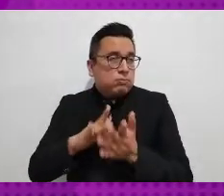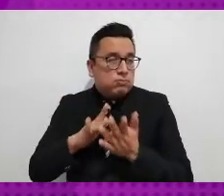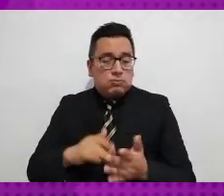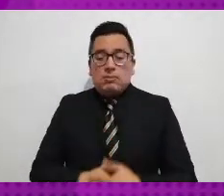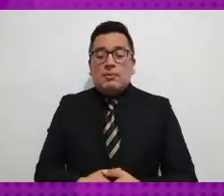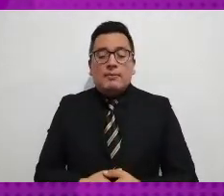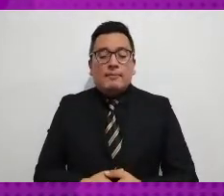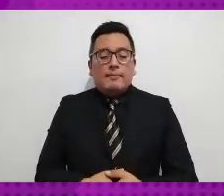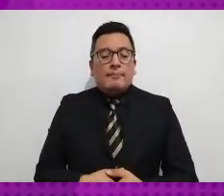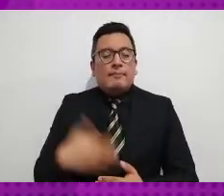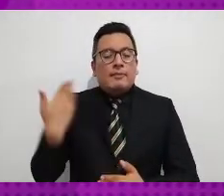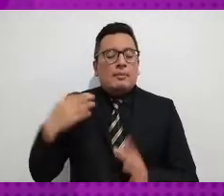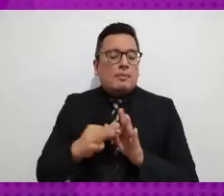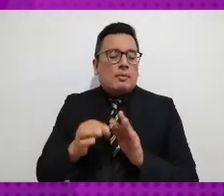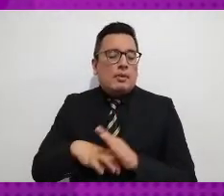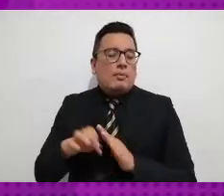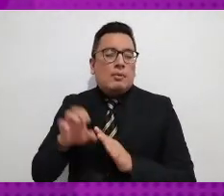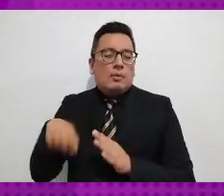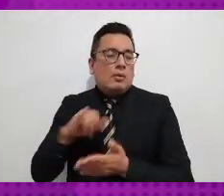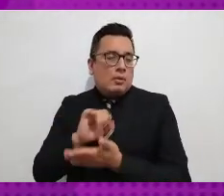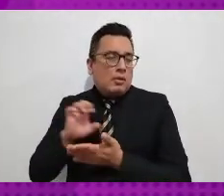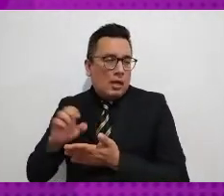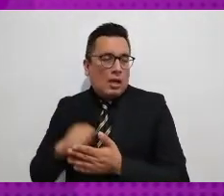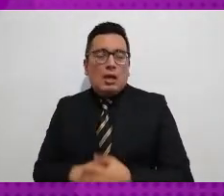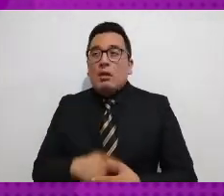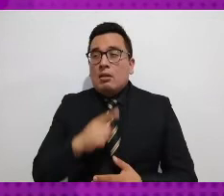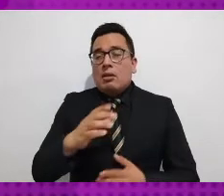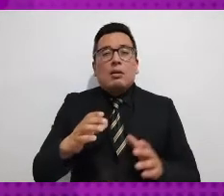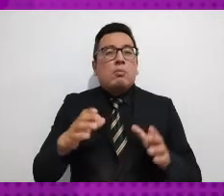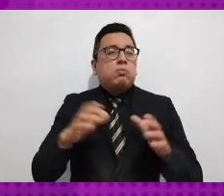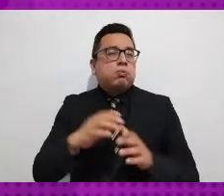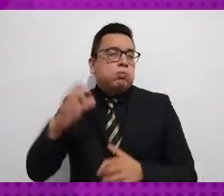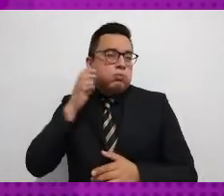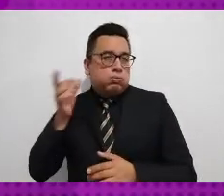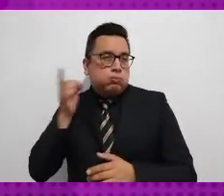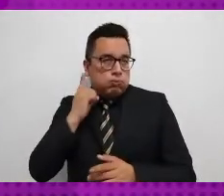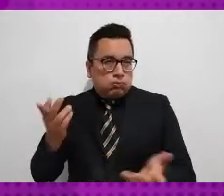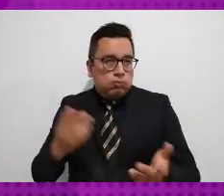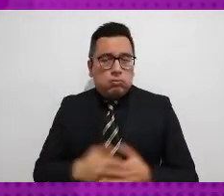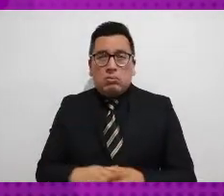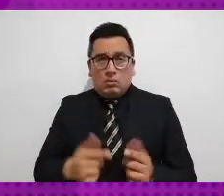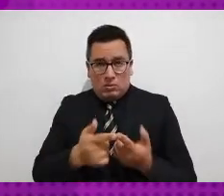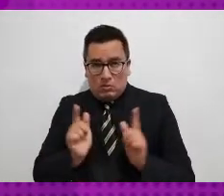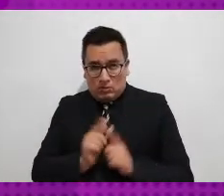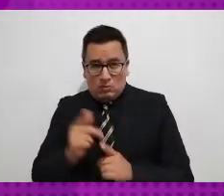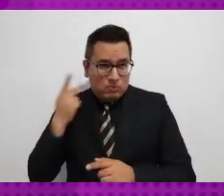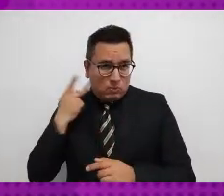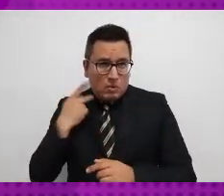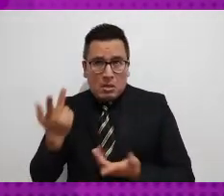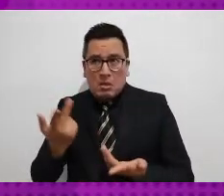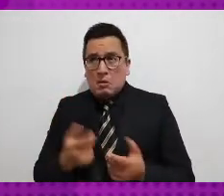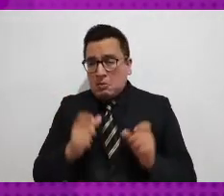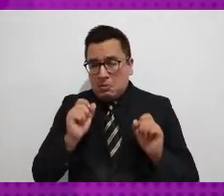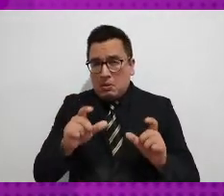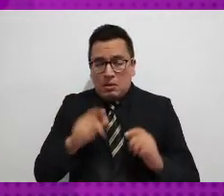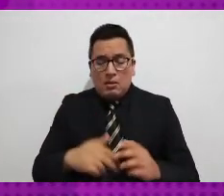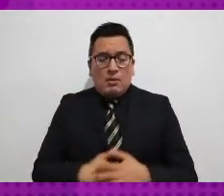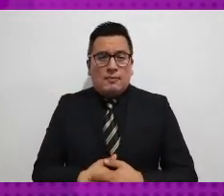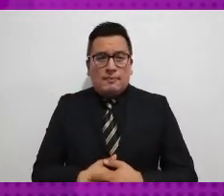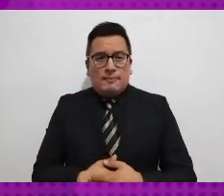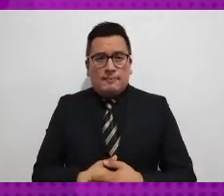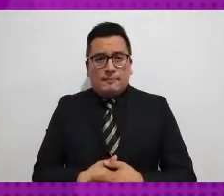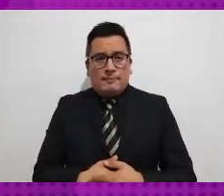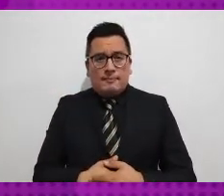ahorita del Instituto Electoral de Coahuila, hablábamos del Congreso del Estado, los partidos políticos, indudablemente que también se requiere